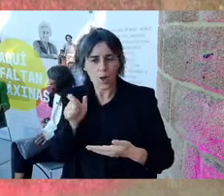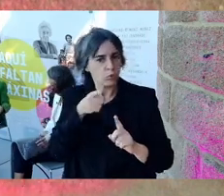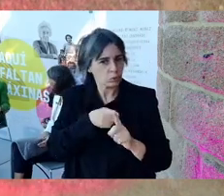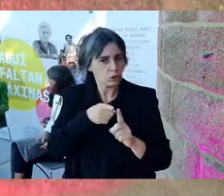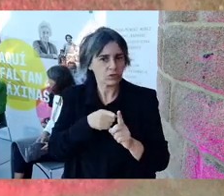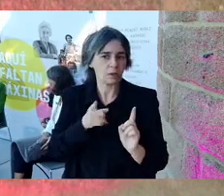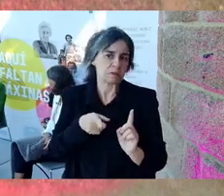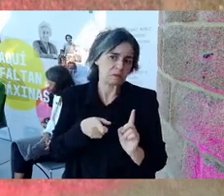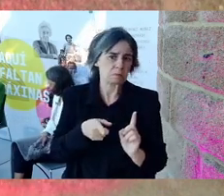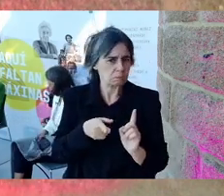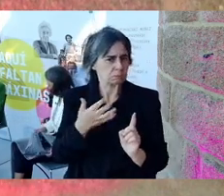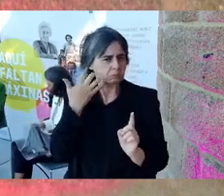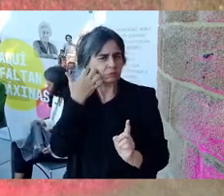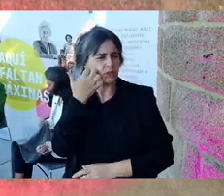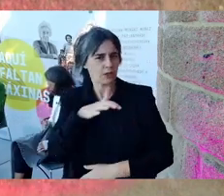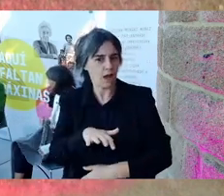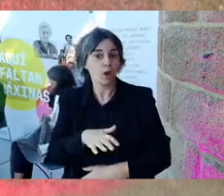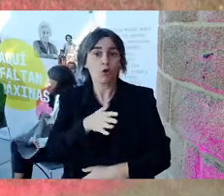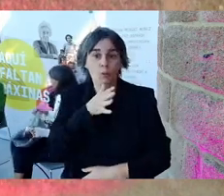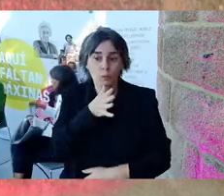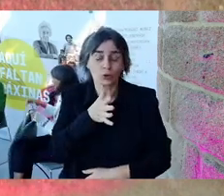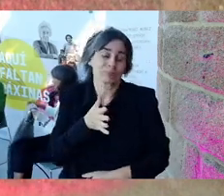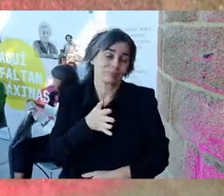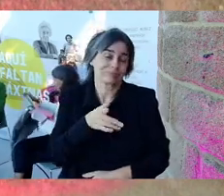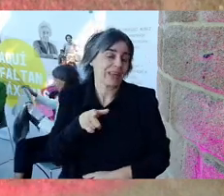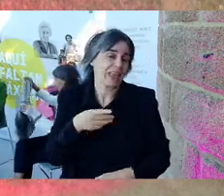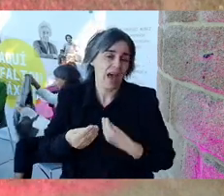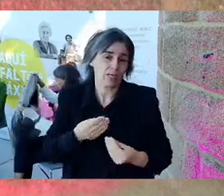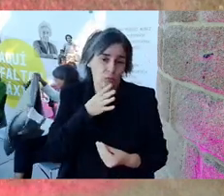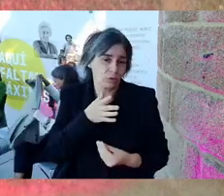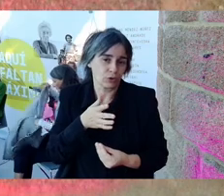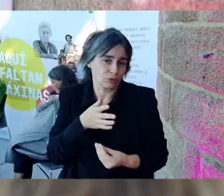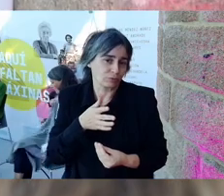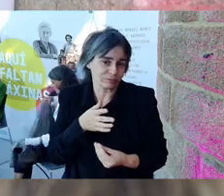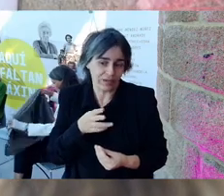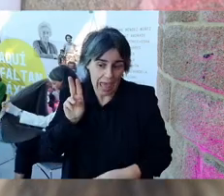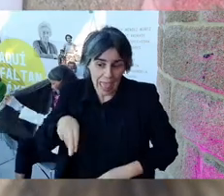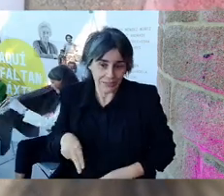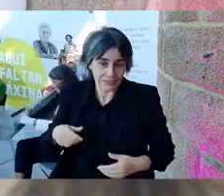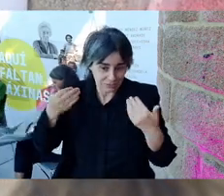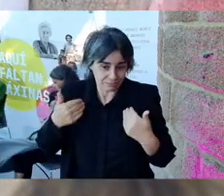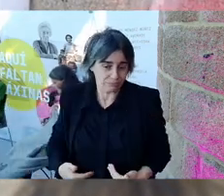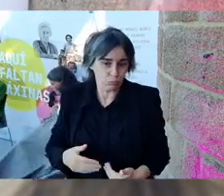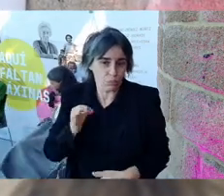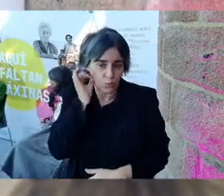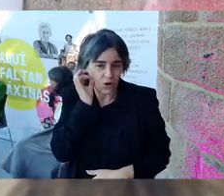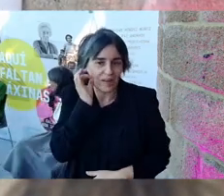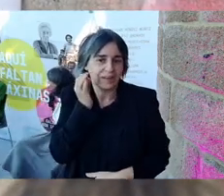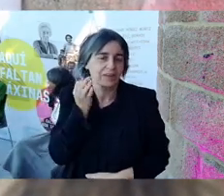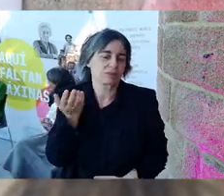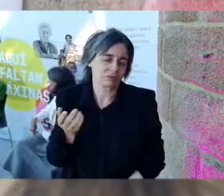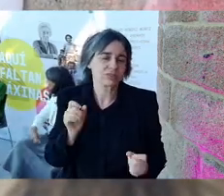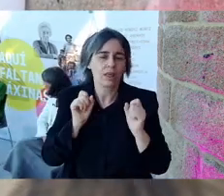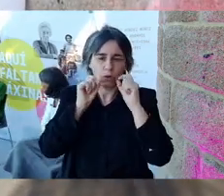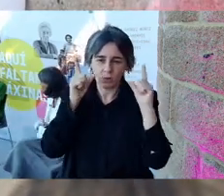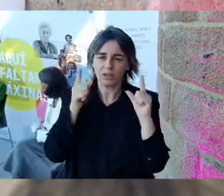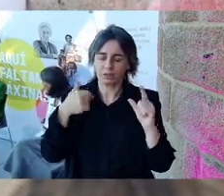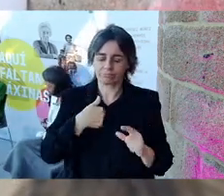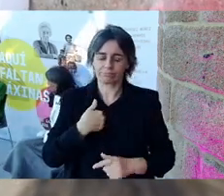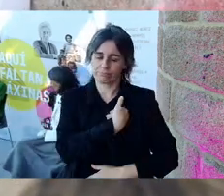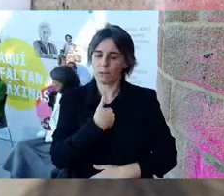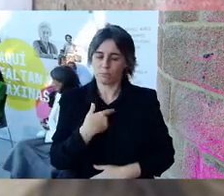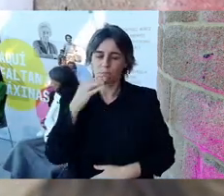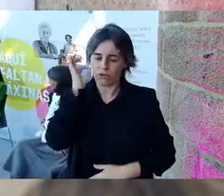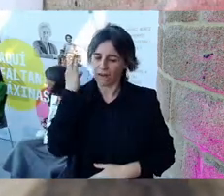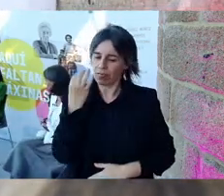sea, era algo que ella hizo probablemente porque era mujer, ¿no? Y tenía, bueno, y era